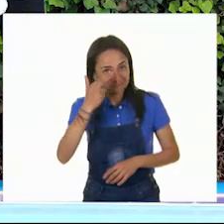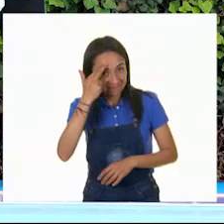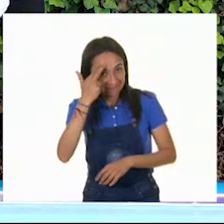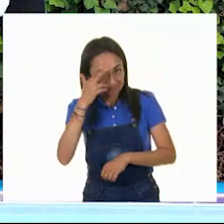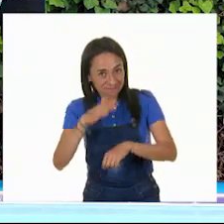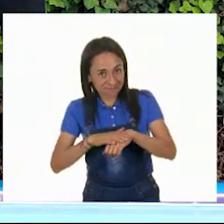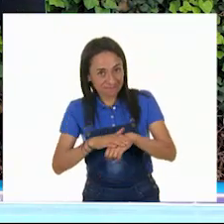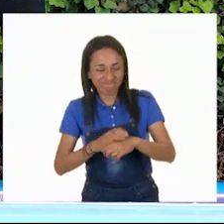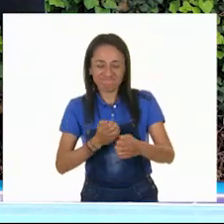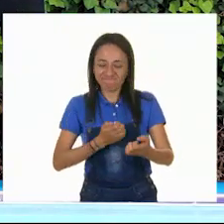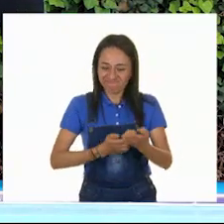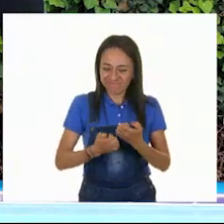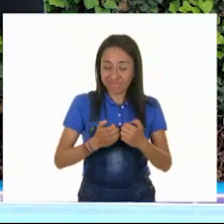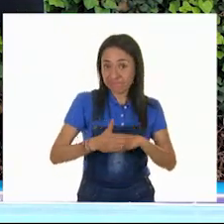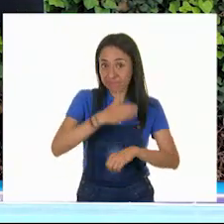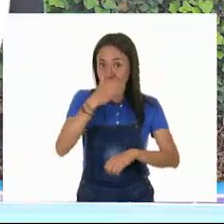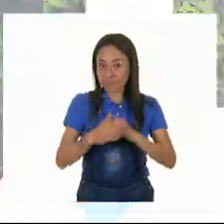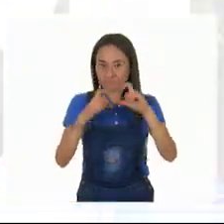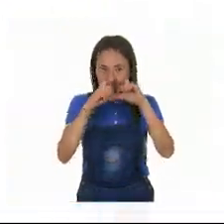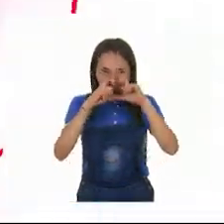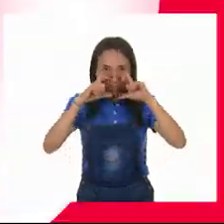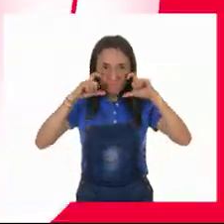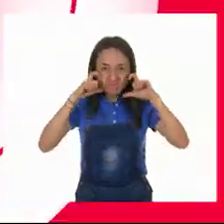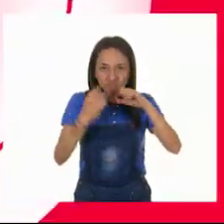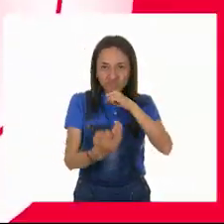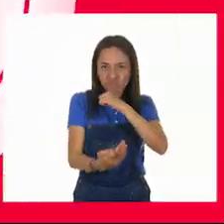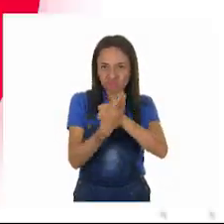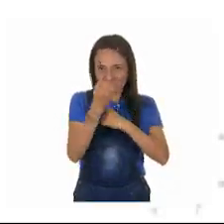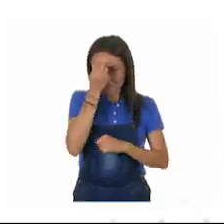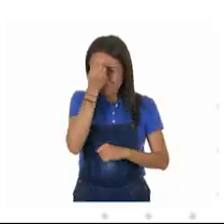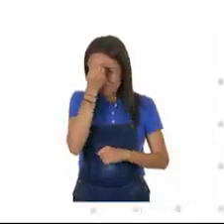terminar la activación no olvides la protección